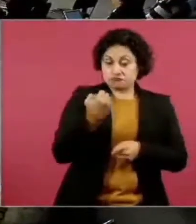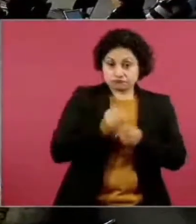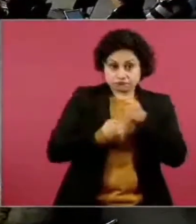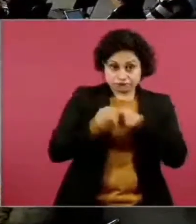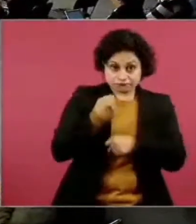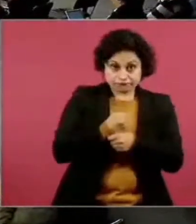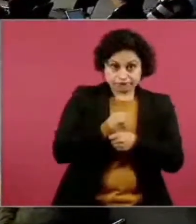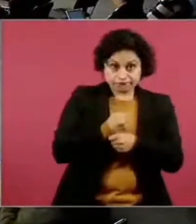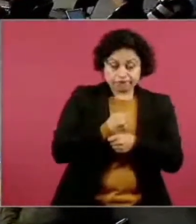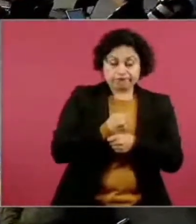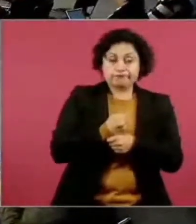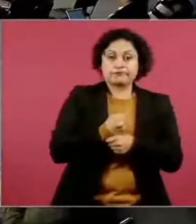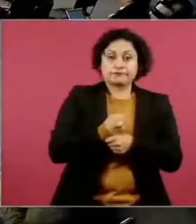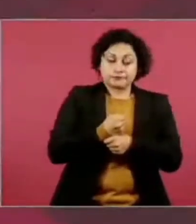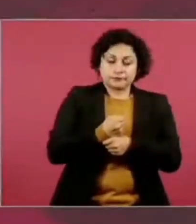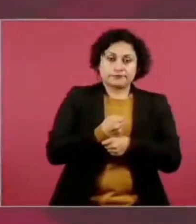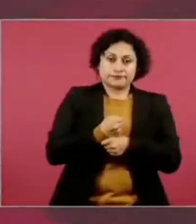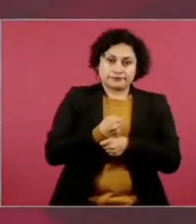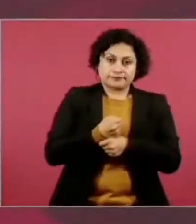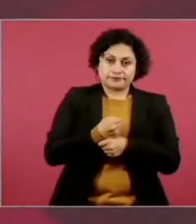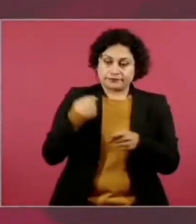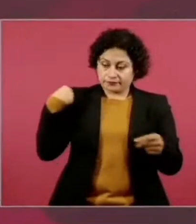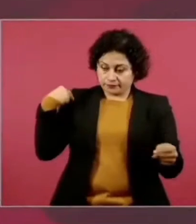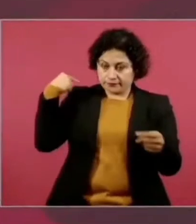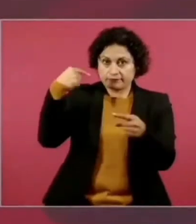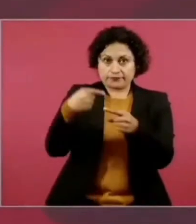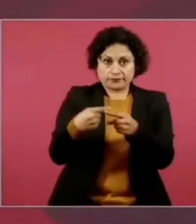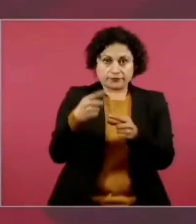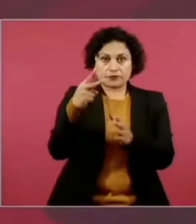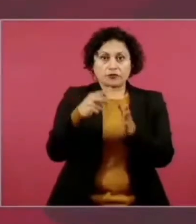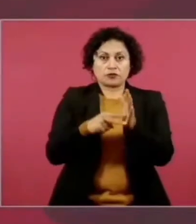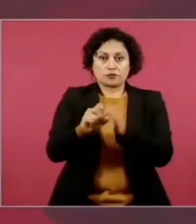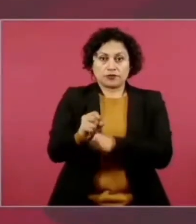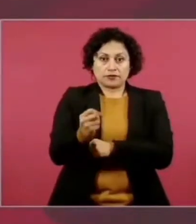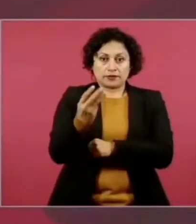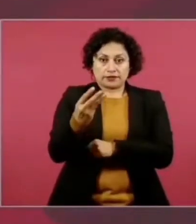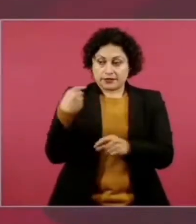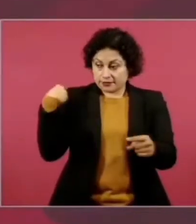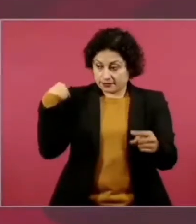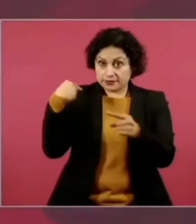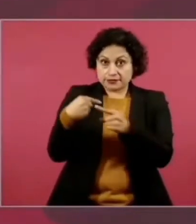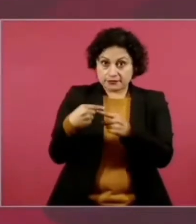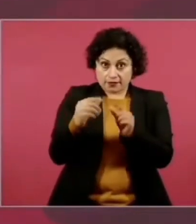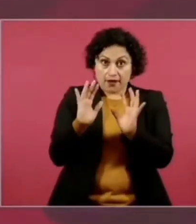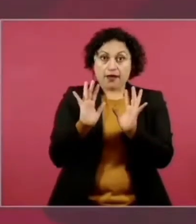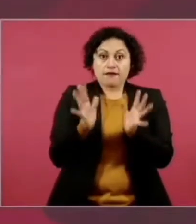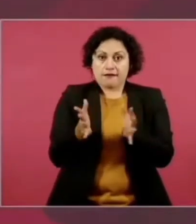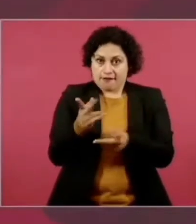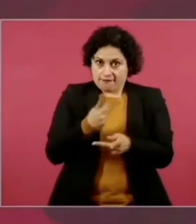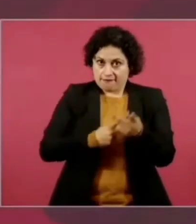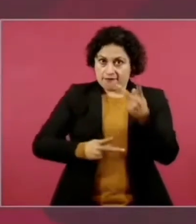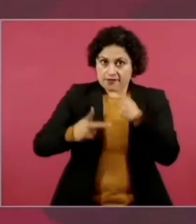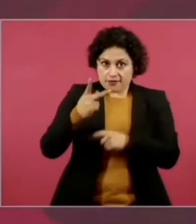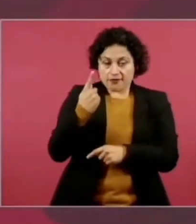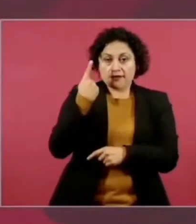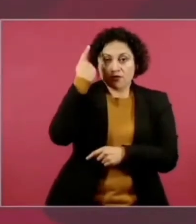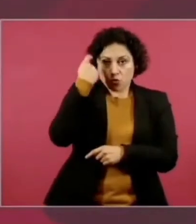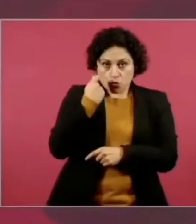O sea, estamos en el 23, ya va a empezar, ya está